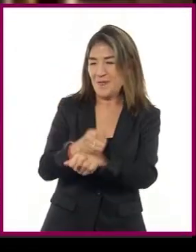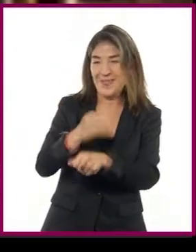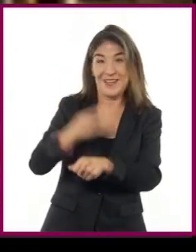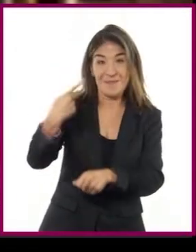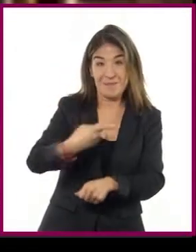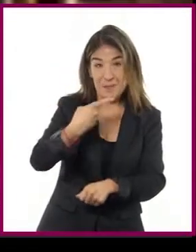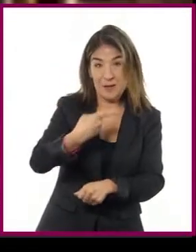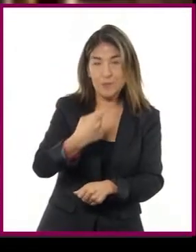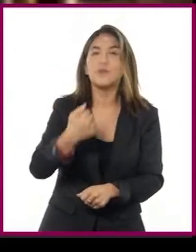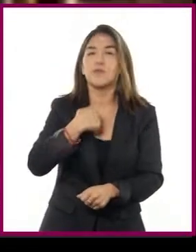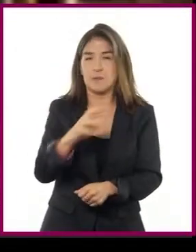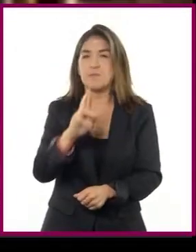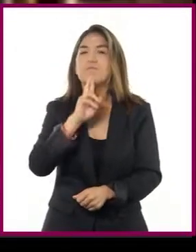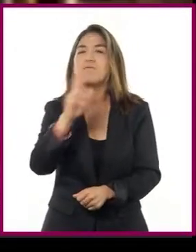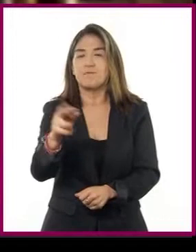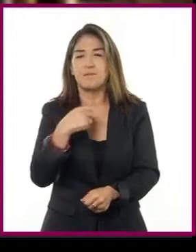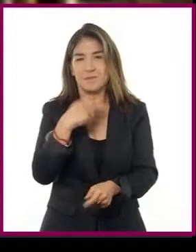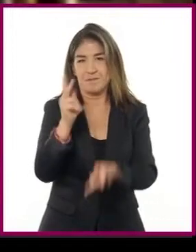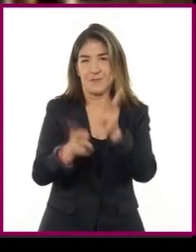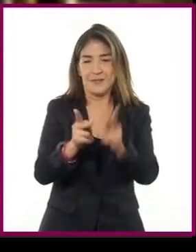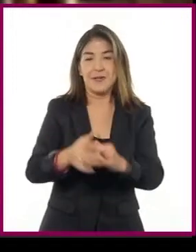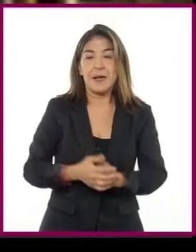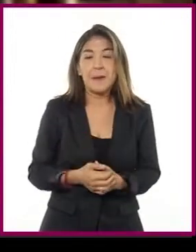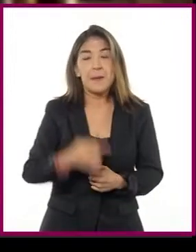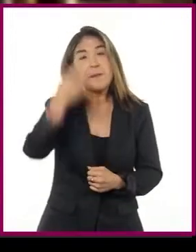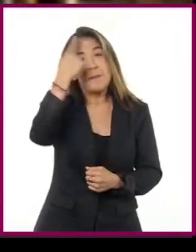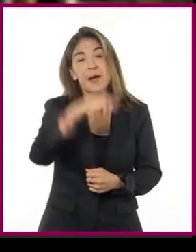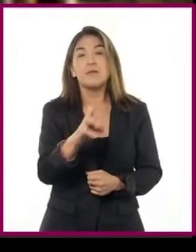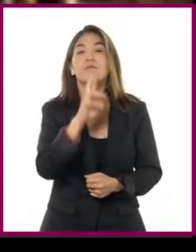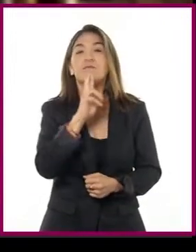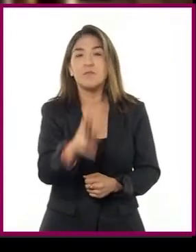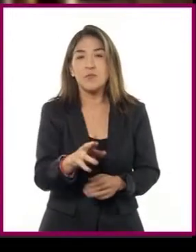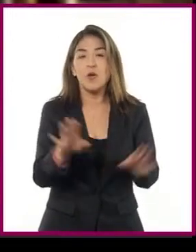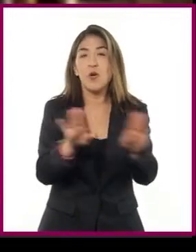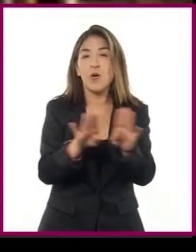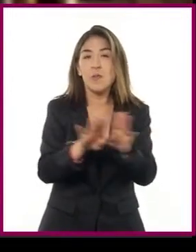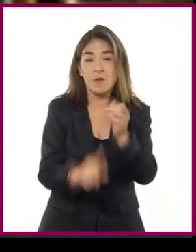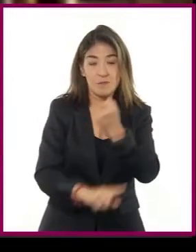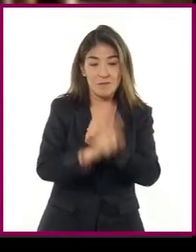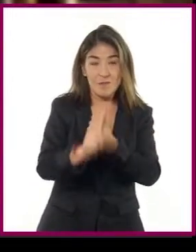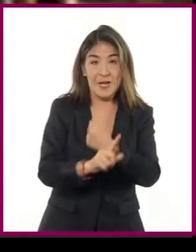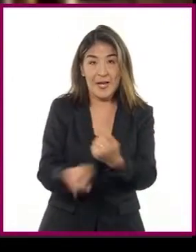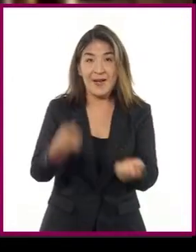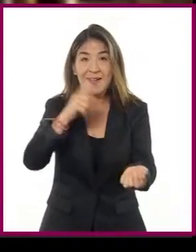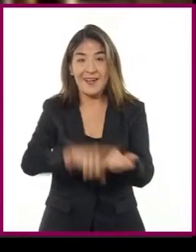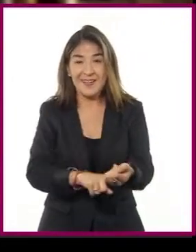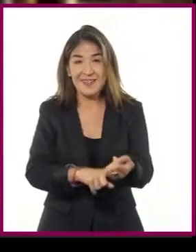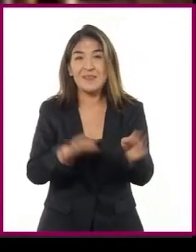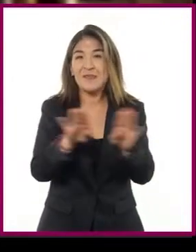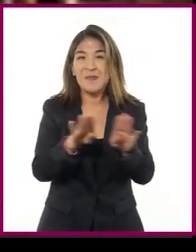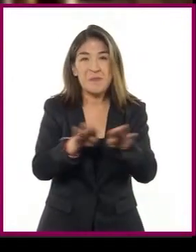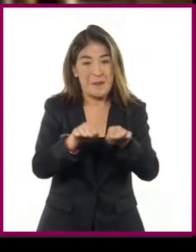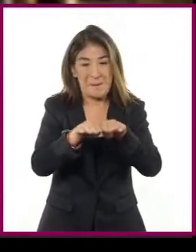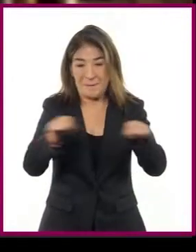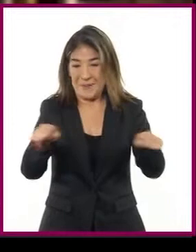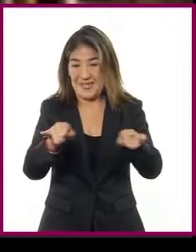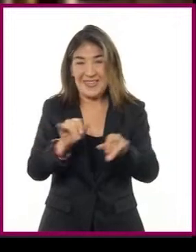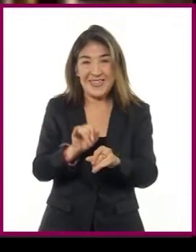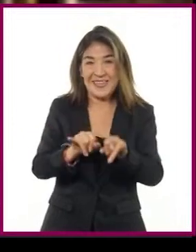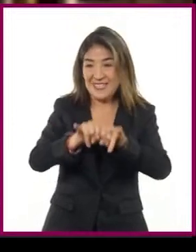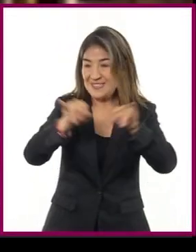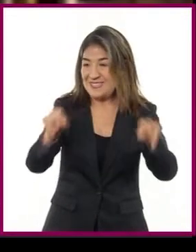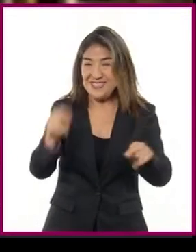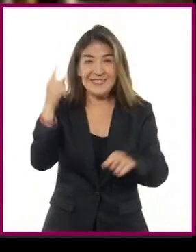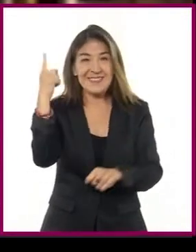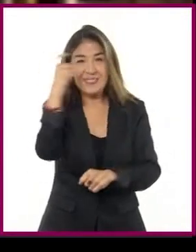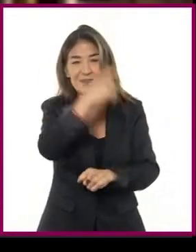pregunta, te platico que para resolver el problema de distancias inaccesibles,